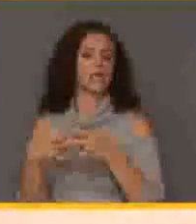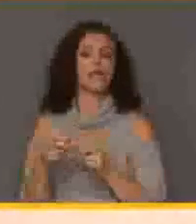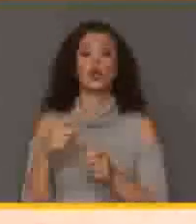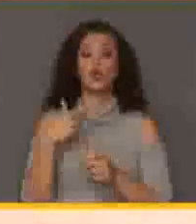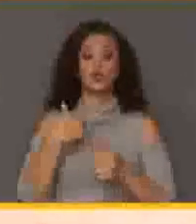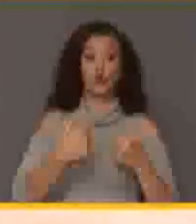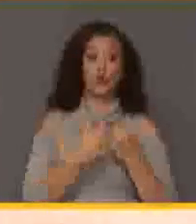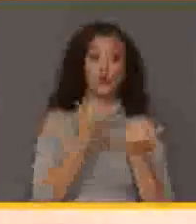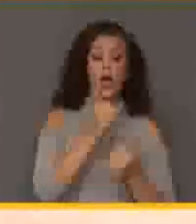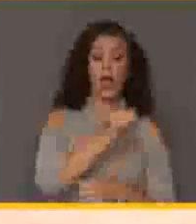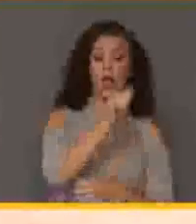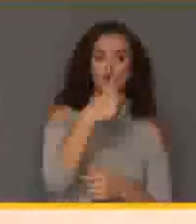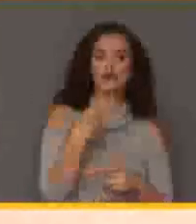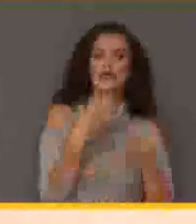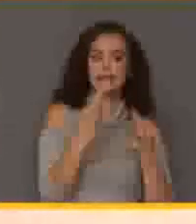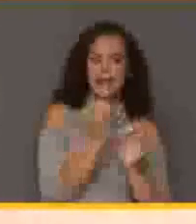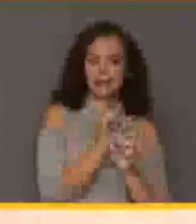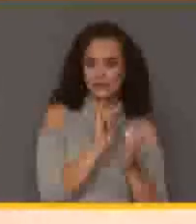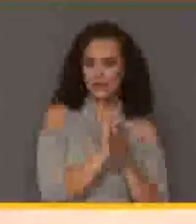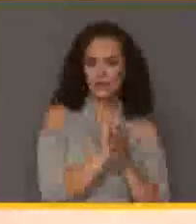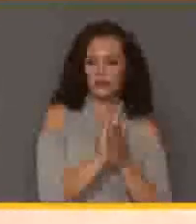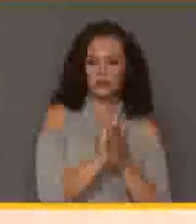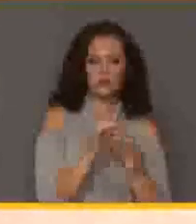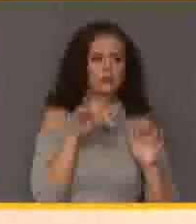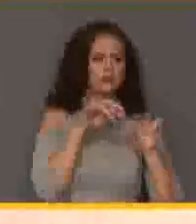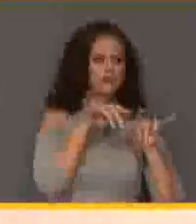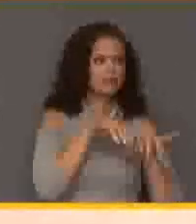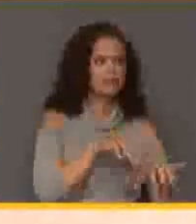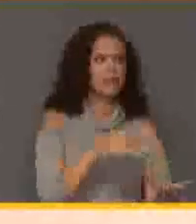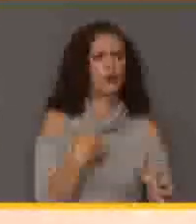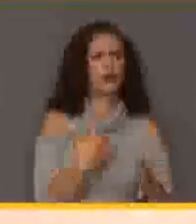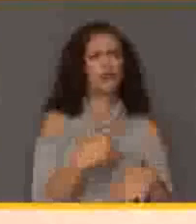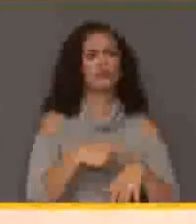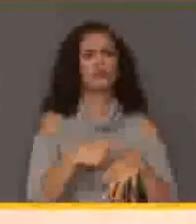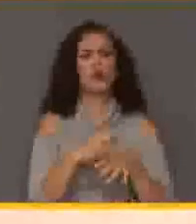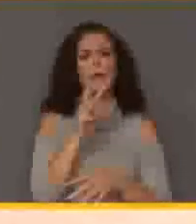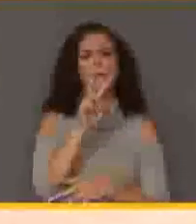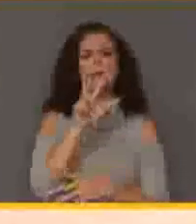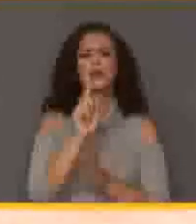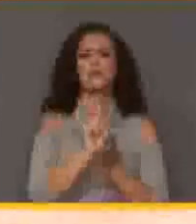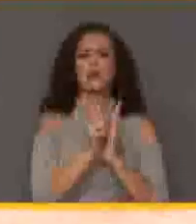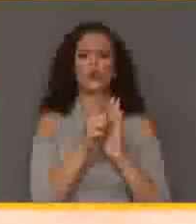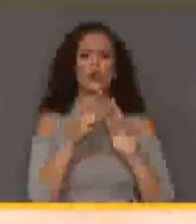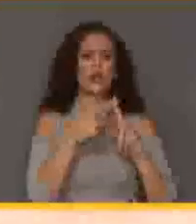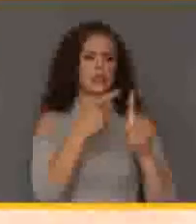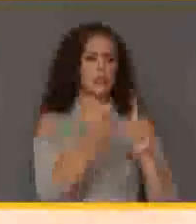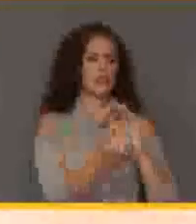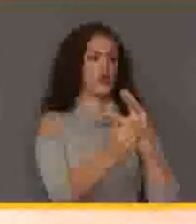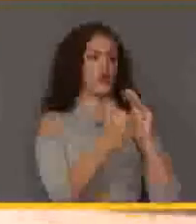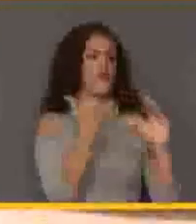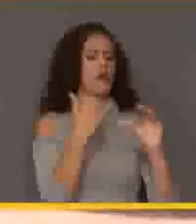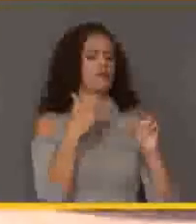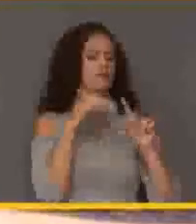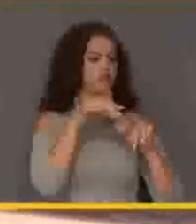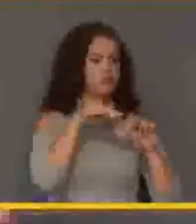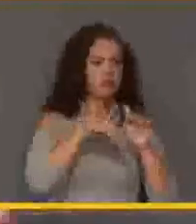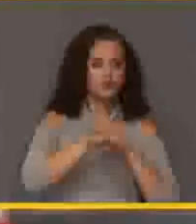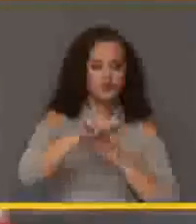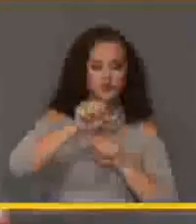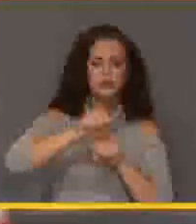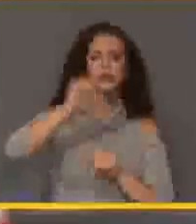contra la liga lo intenté hacer así y de ahí duramos 23 minutos desde que me llegó el correo, y cuando